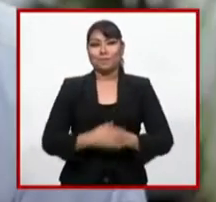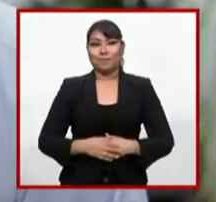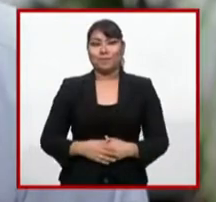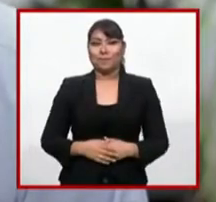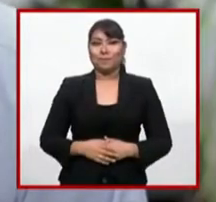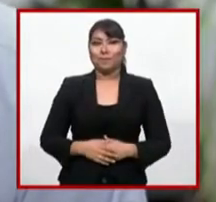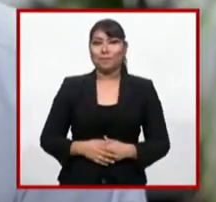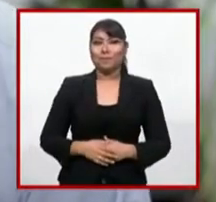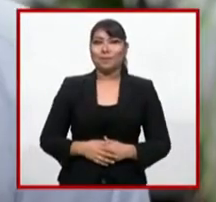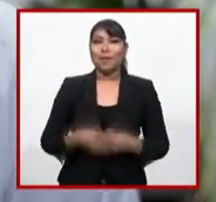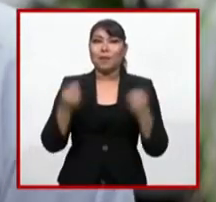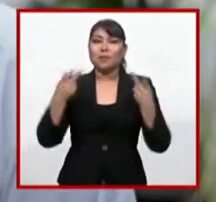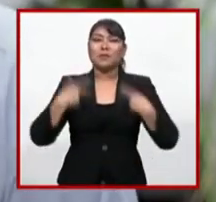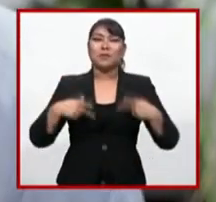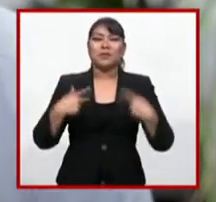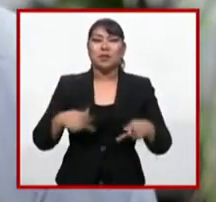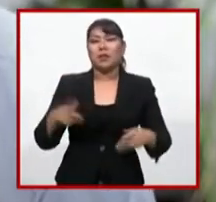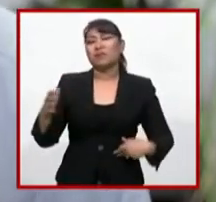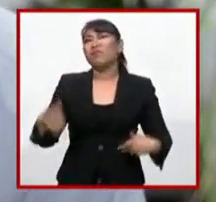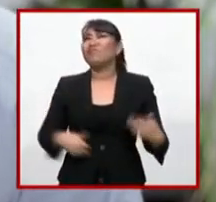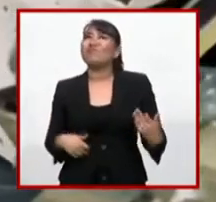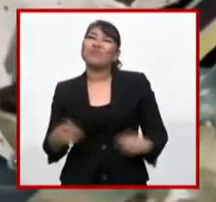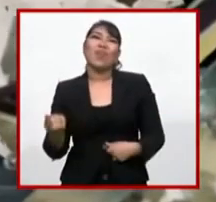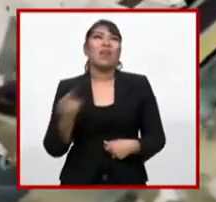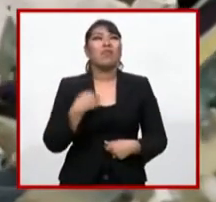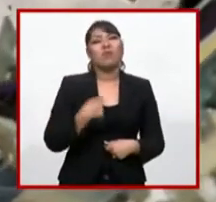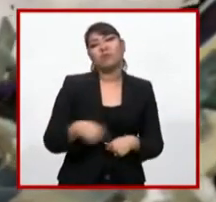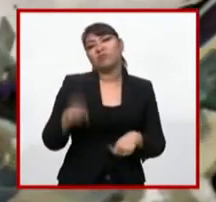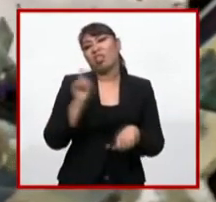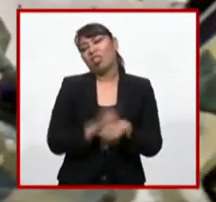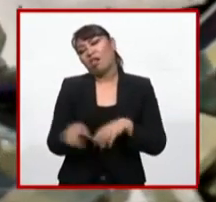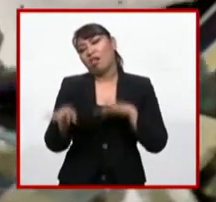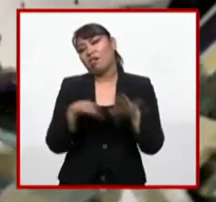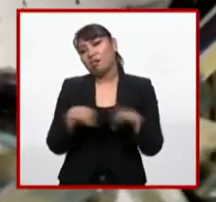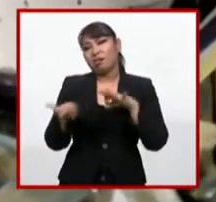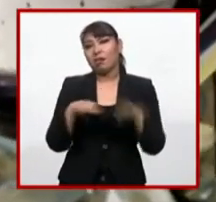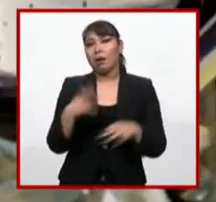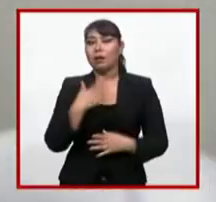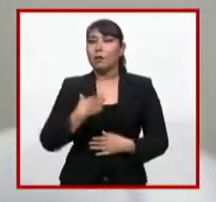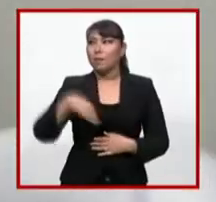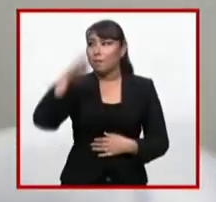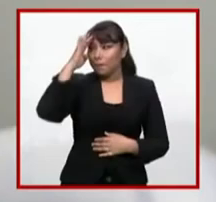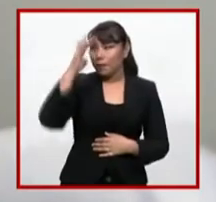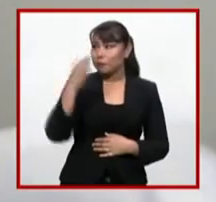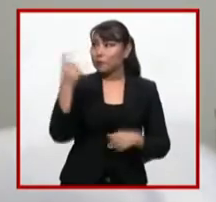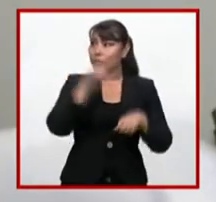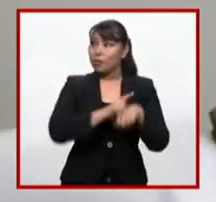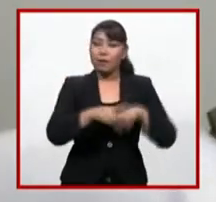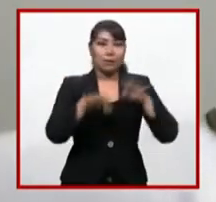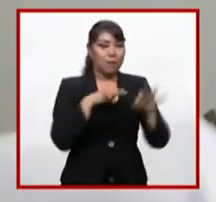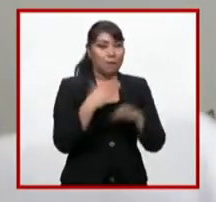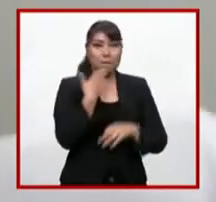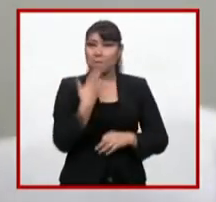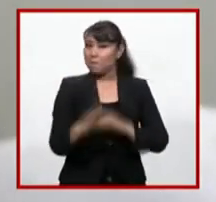Hay gente que se queja de que otro día más de trabajo. No, yo digo bendito día de trabajo, porque el que tiene trabajo tiene